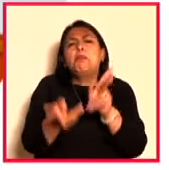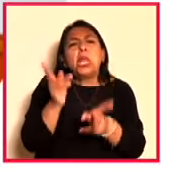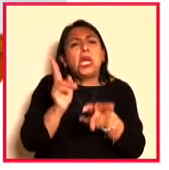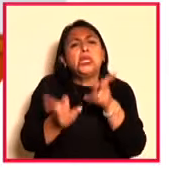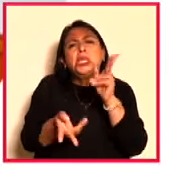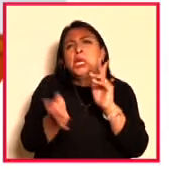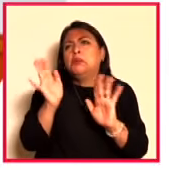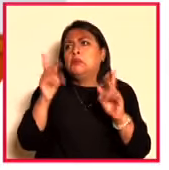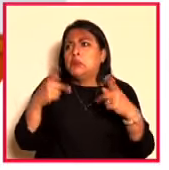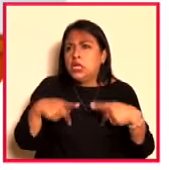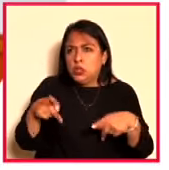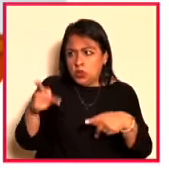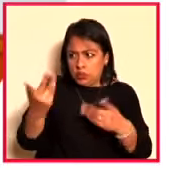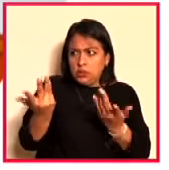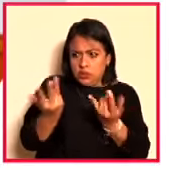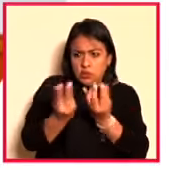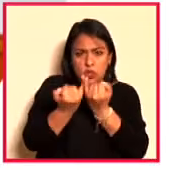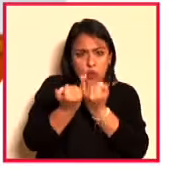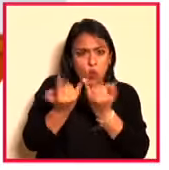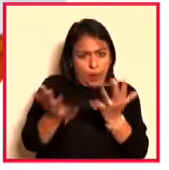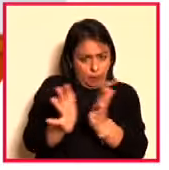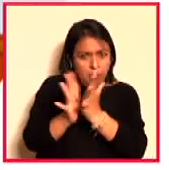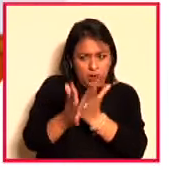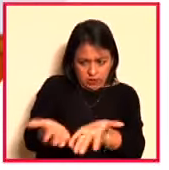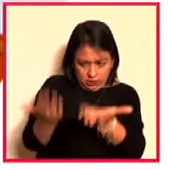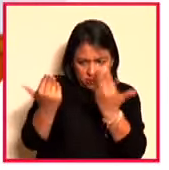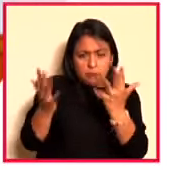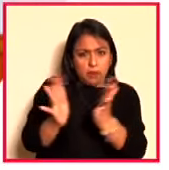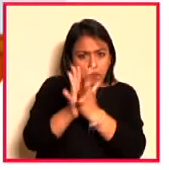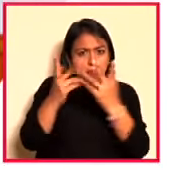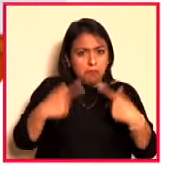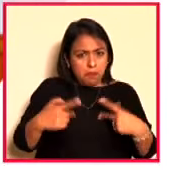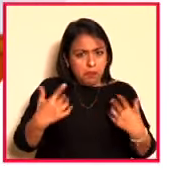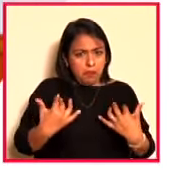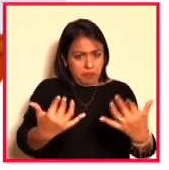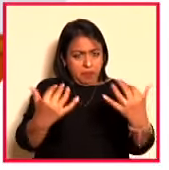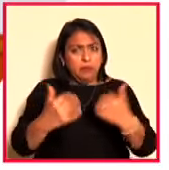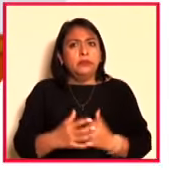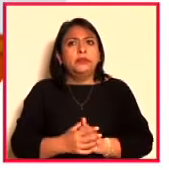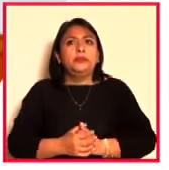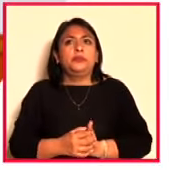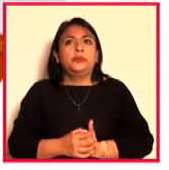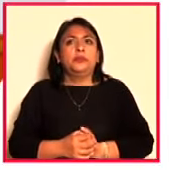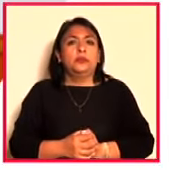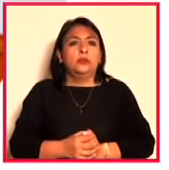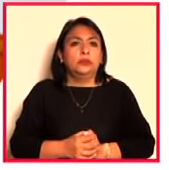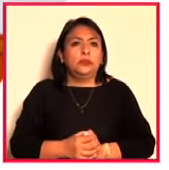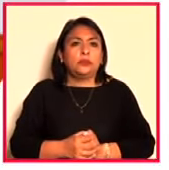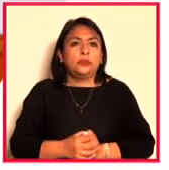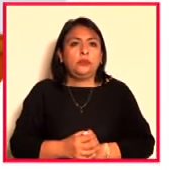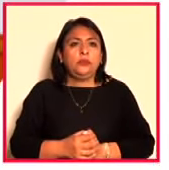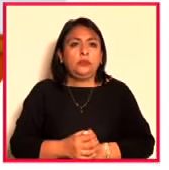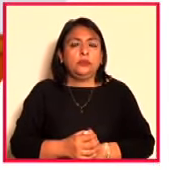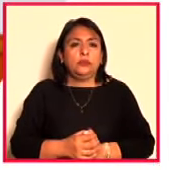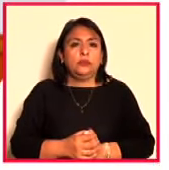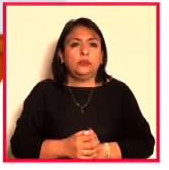que el público también es parte y los hacemos partícipes. El año pasado yo vi una obra y me acuerdo que pensé, ese